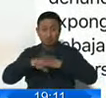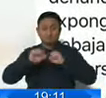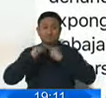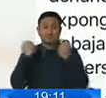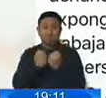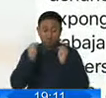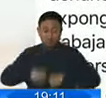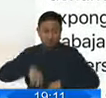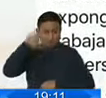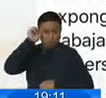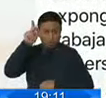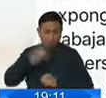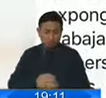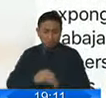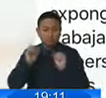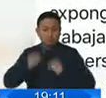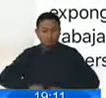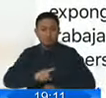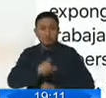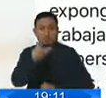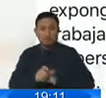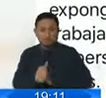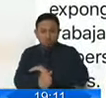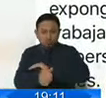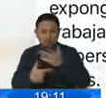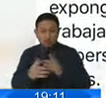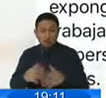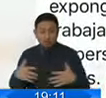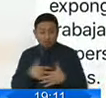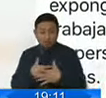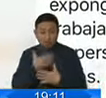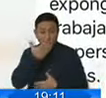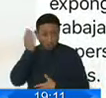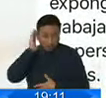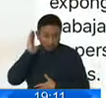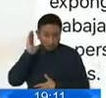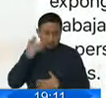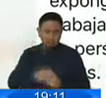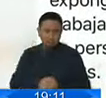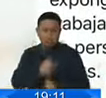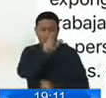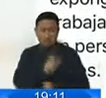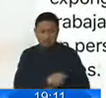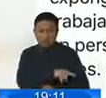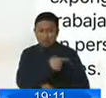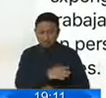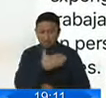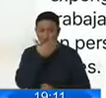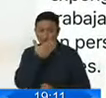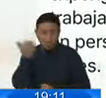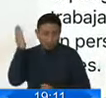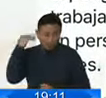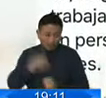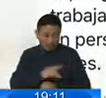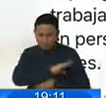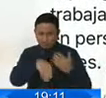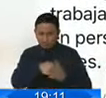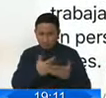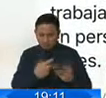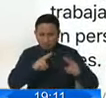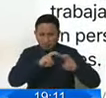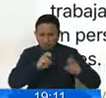libertad de expresión, también pueden ser refugio de cobardes. Por eso les propongo que a todos los insultadores, además de denunciar sus trinos,